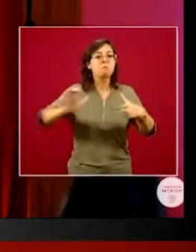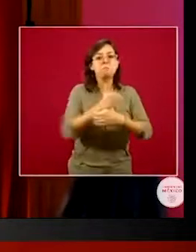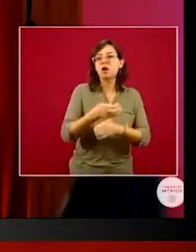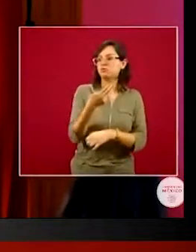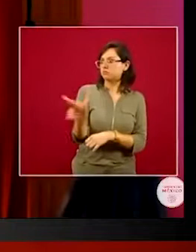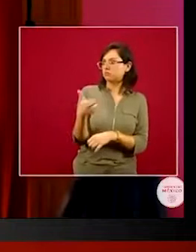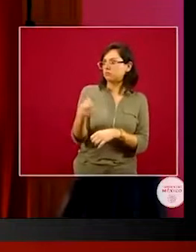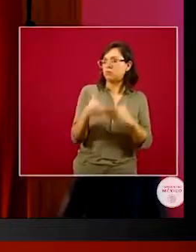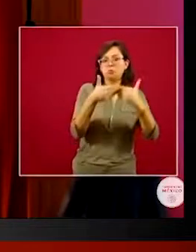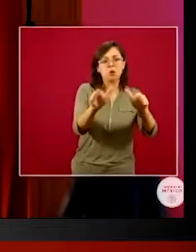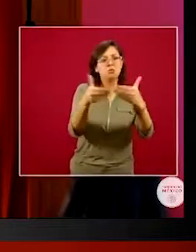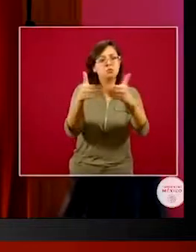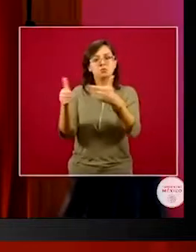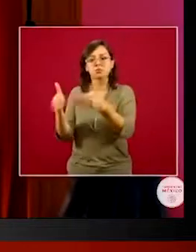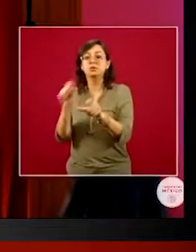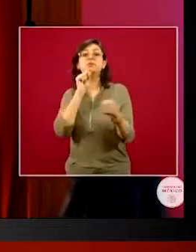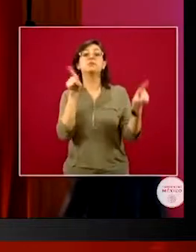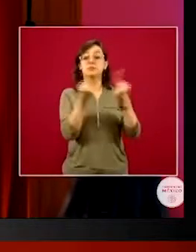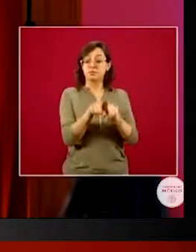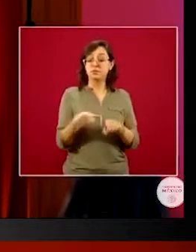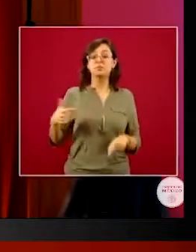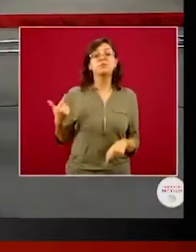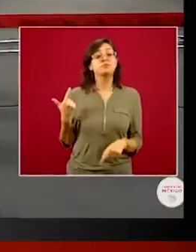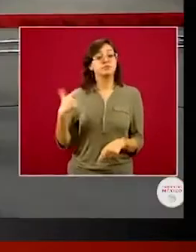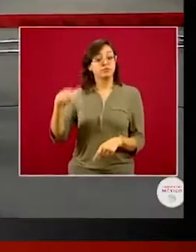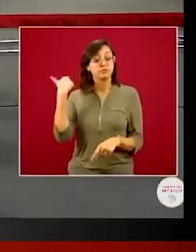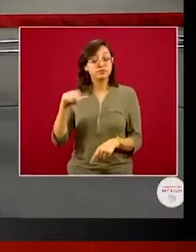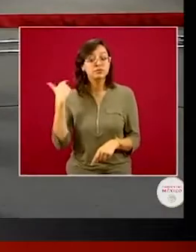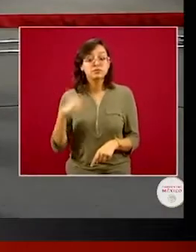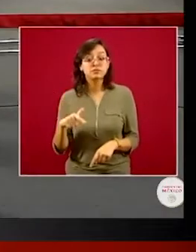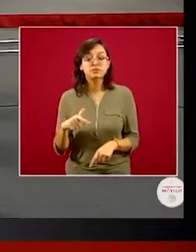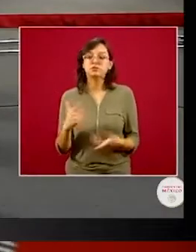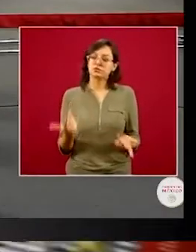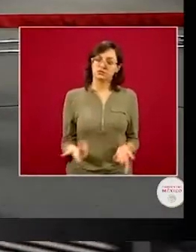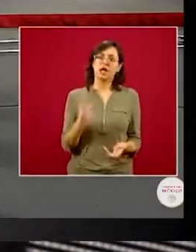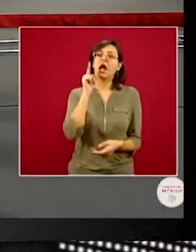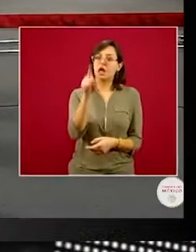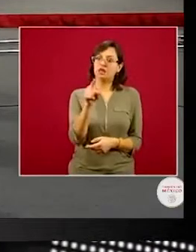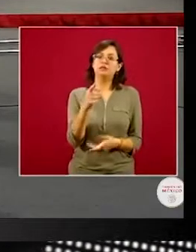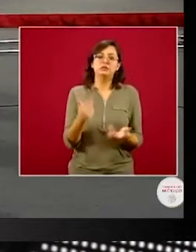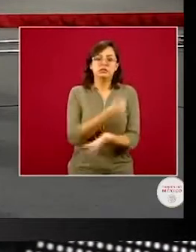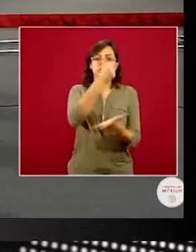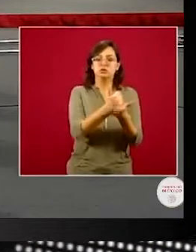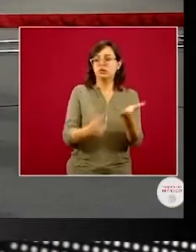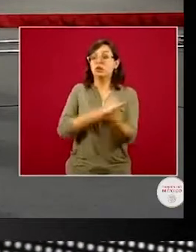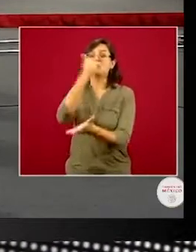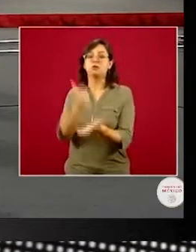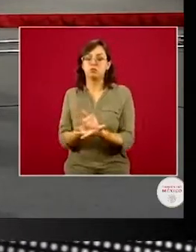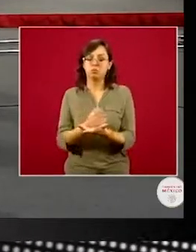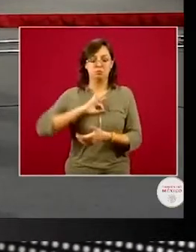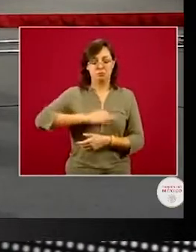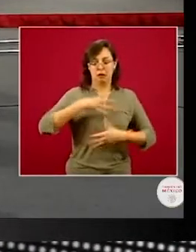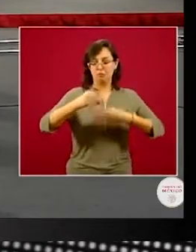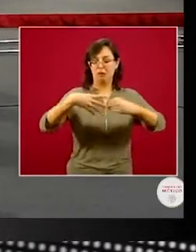partir del próximo 18 de mayo se señaló que los municipios de la esperanza en retomar actividades escolares y laborales aunque